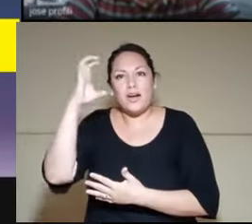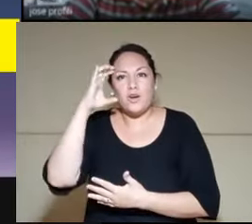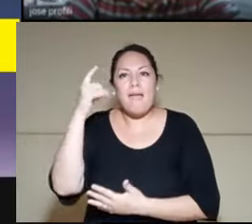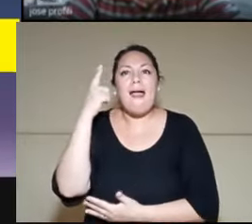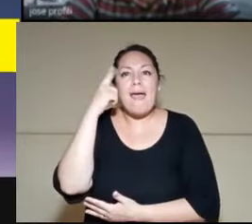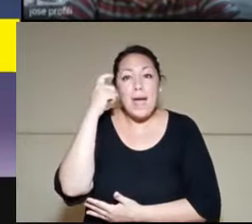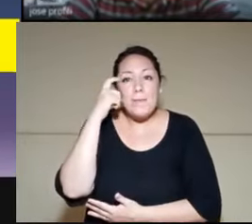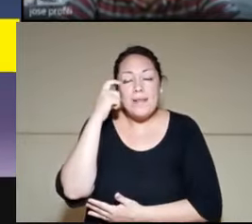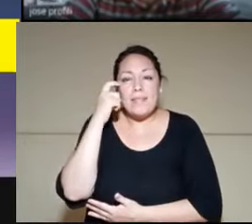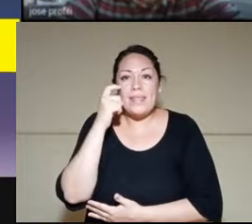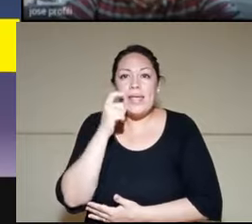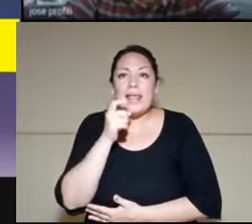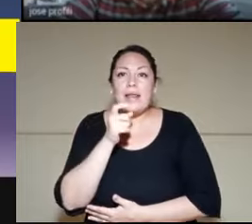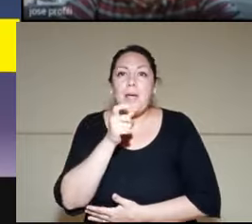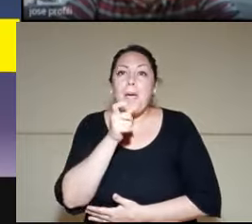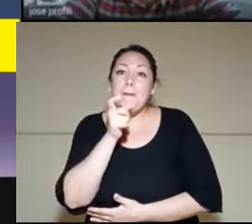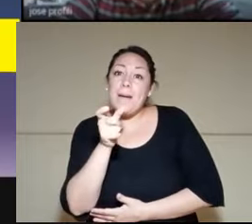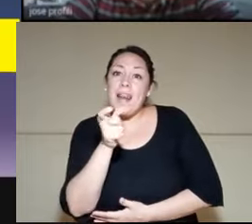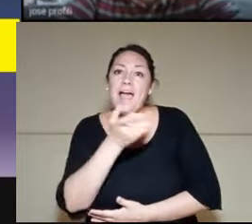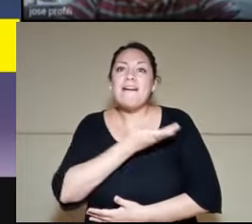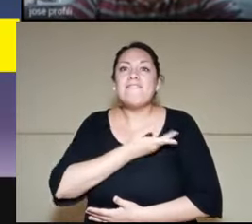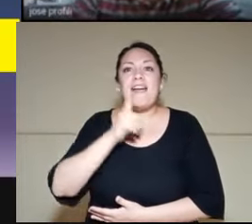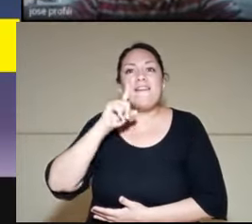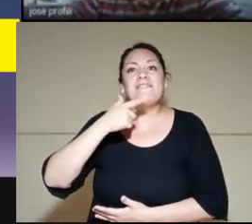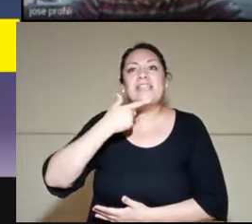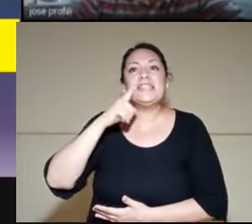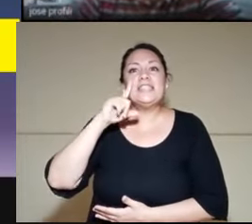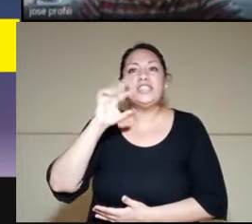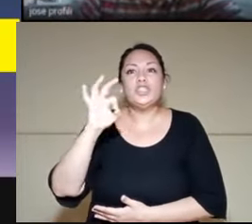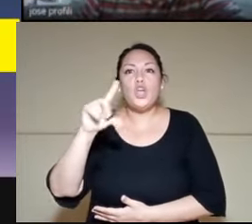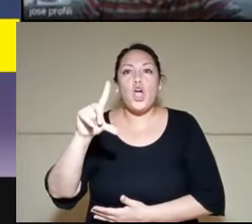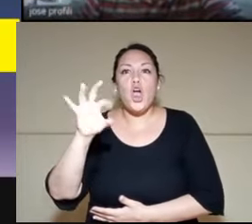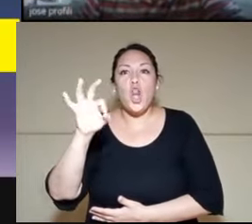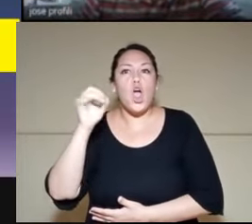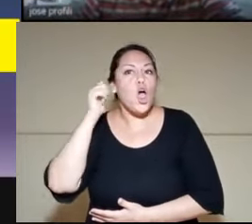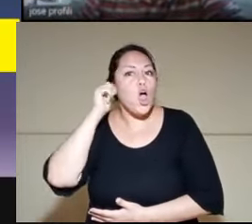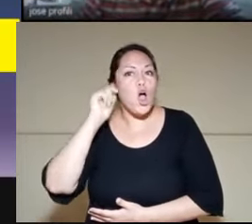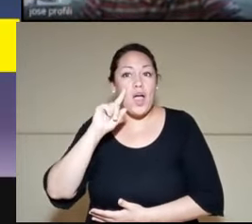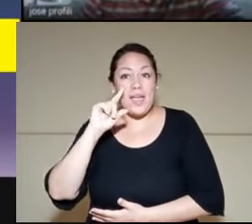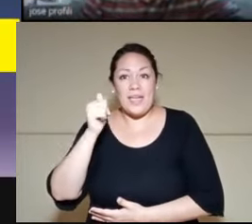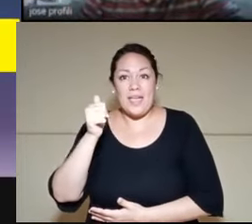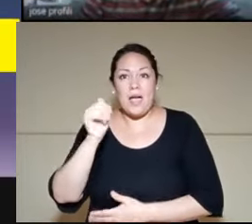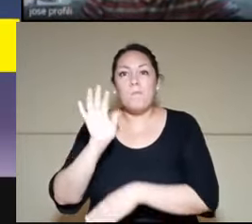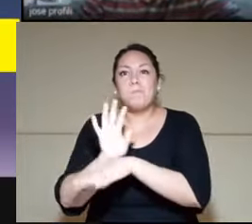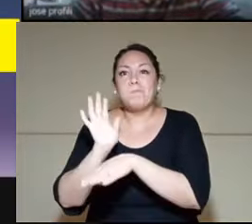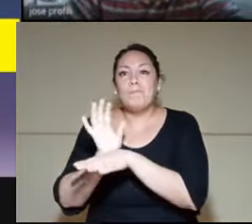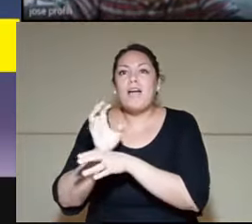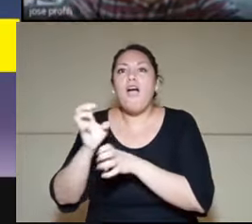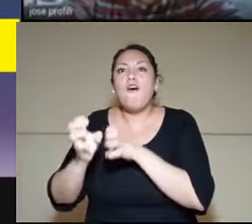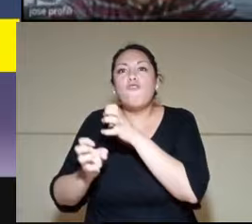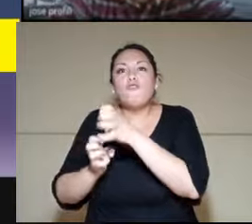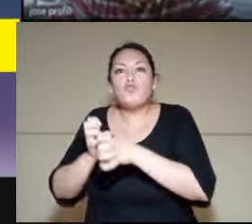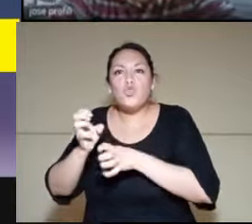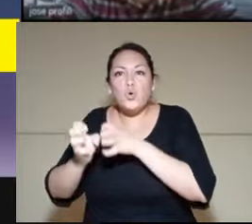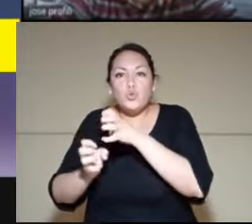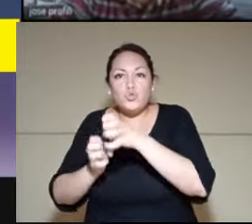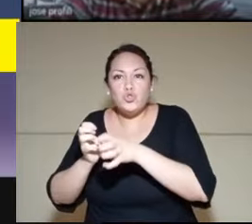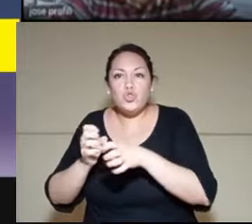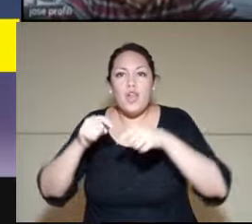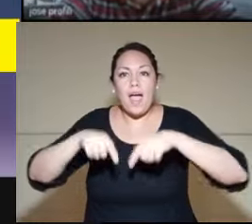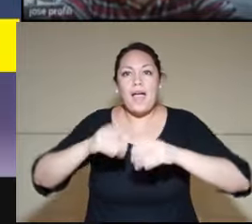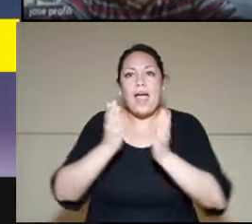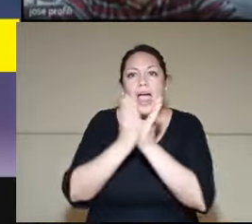a su vez, la palabra fisiología tiene que ver con el funcionamiento. O sea que en esta materia lo que ustedes van a